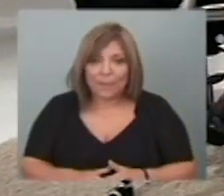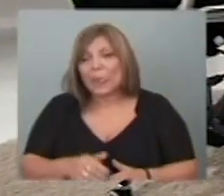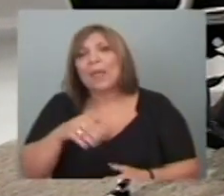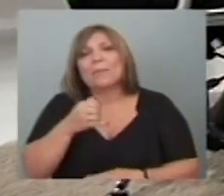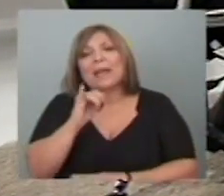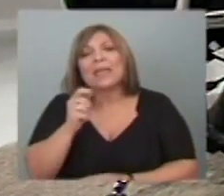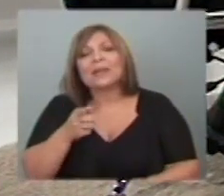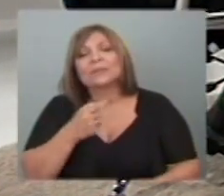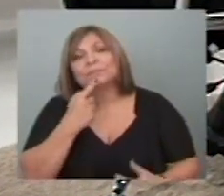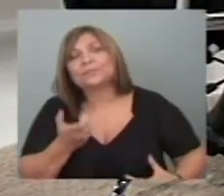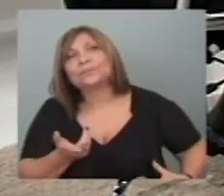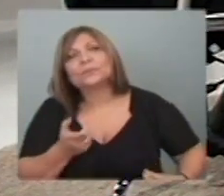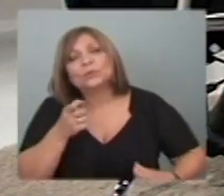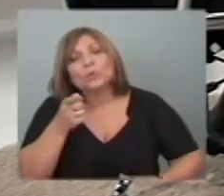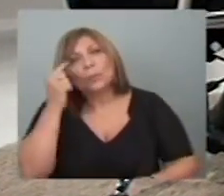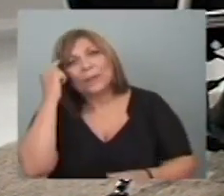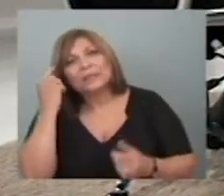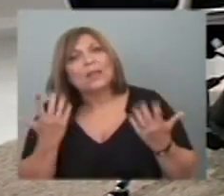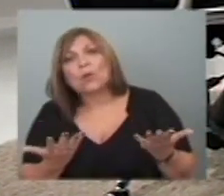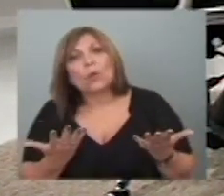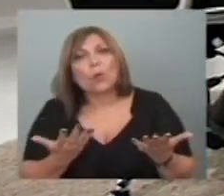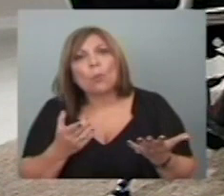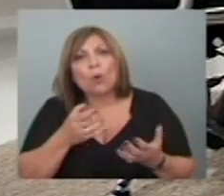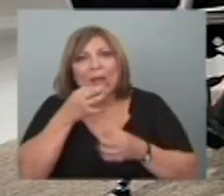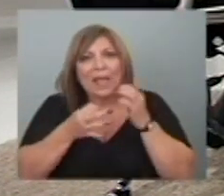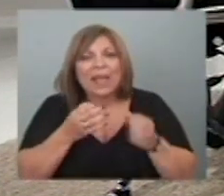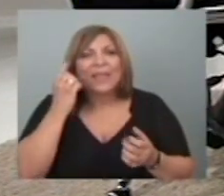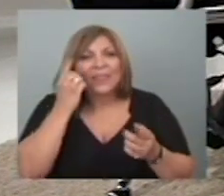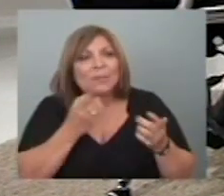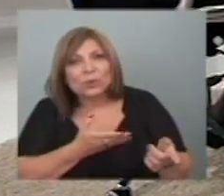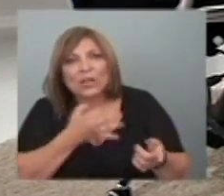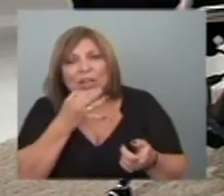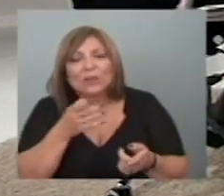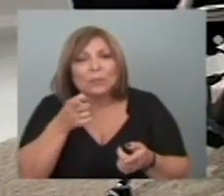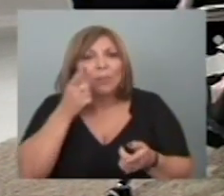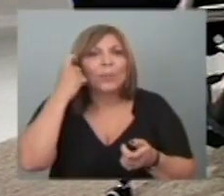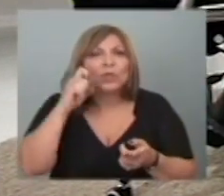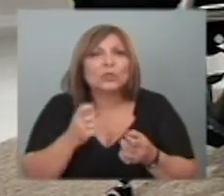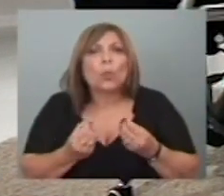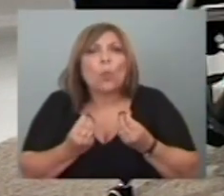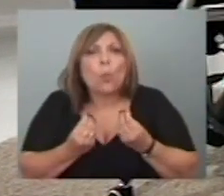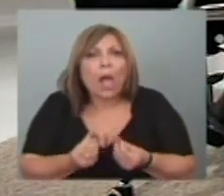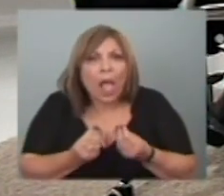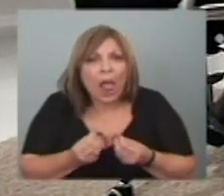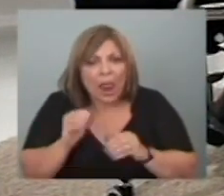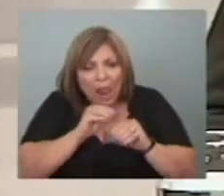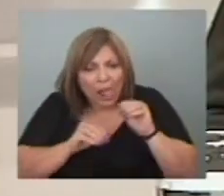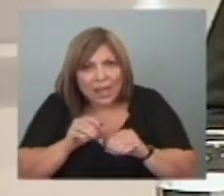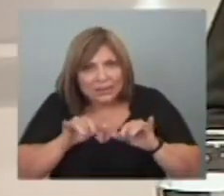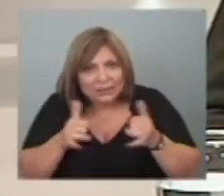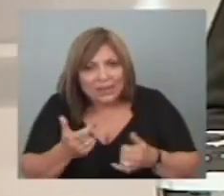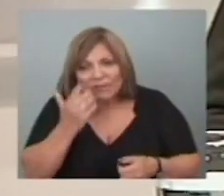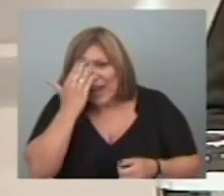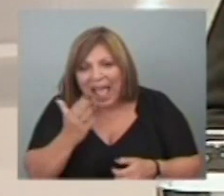Maía, ¿cómo sería lo que plantea el diputado? ¿Cuál es el proyecto que tiene la